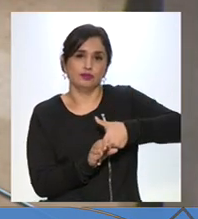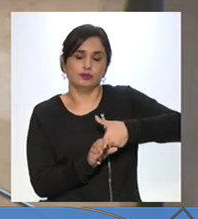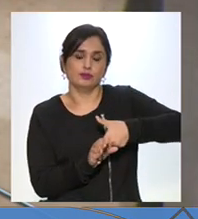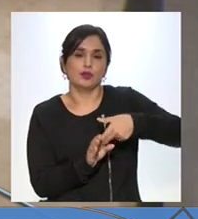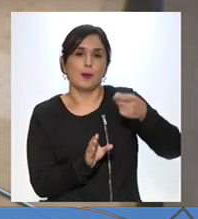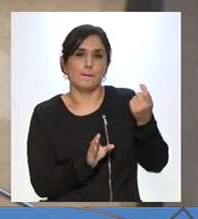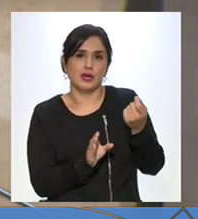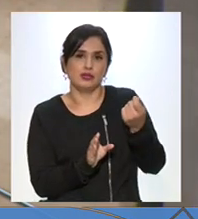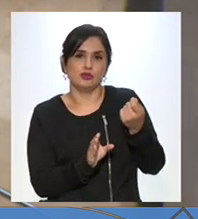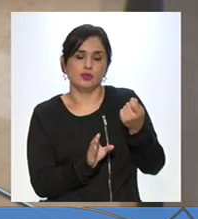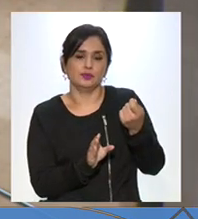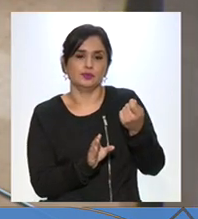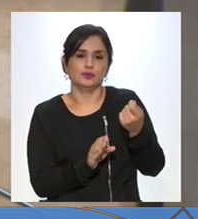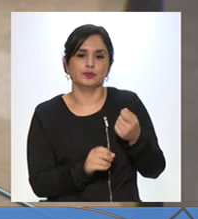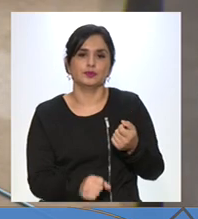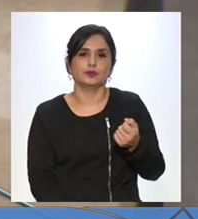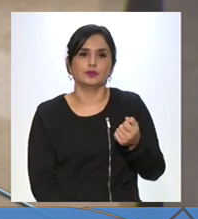decir que